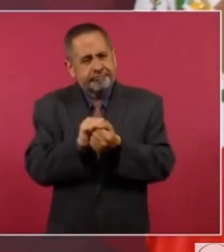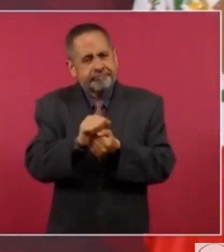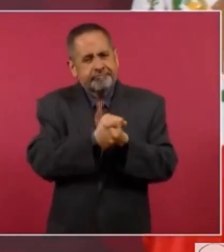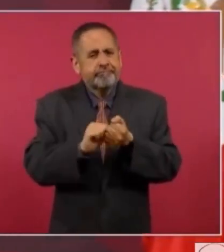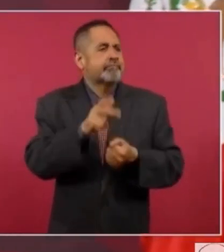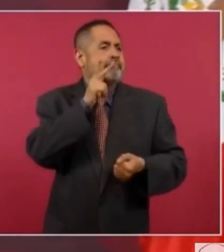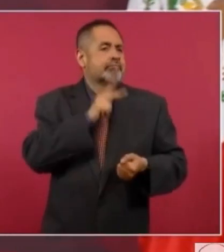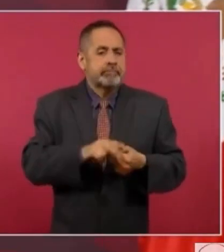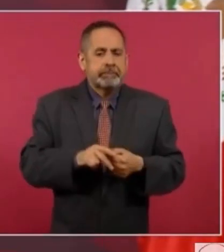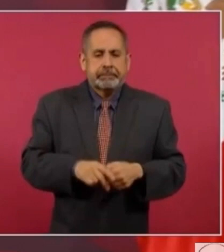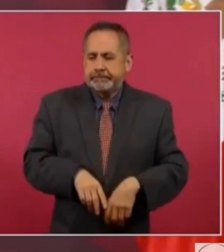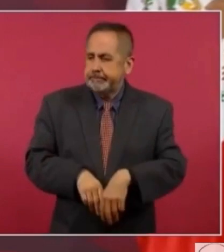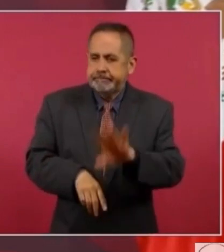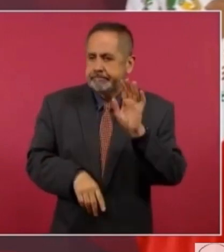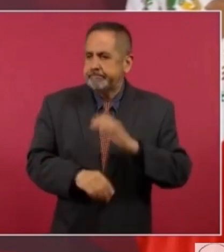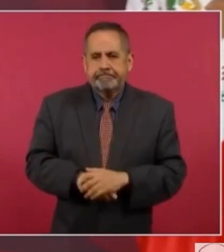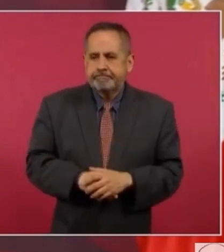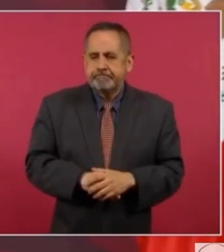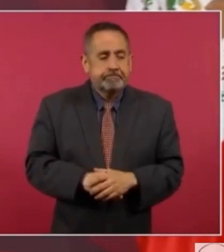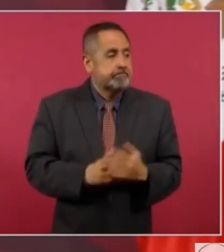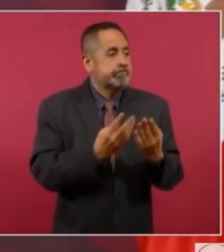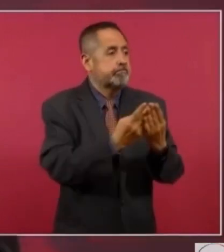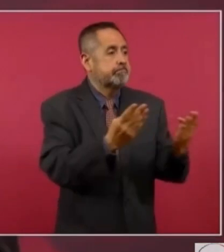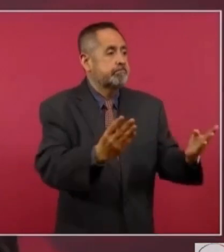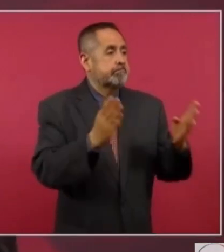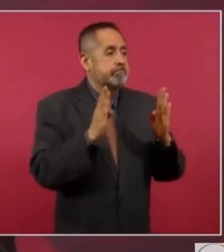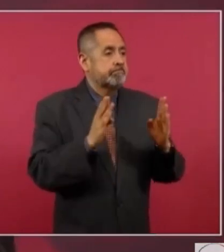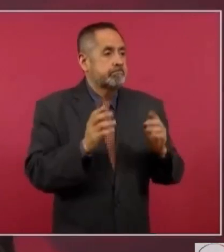y apenas hicieron una barda.